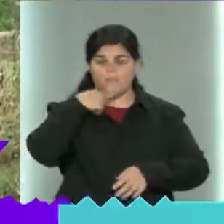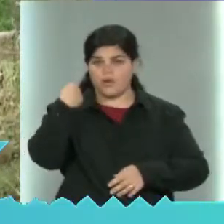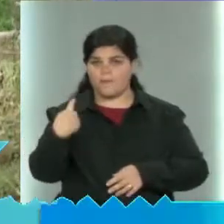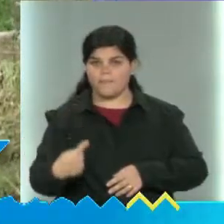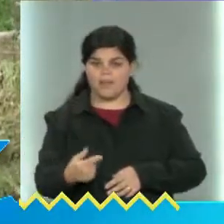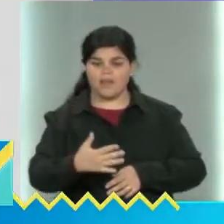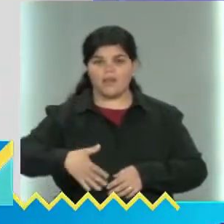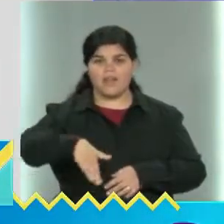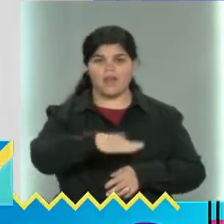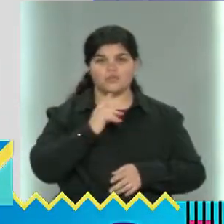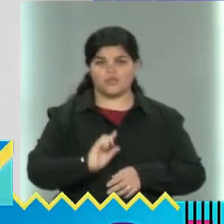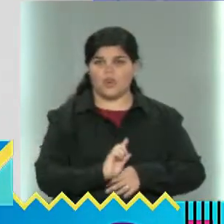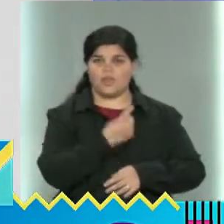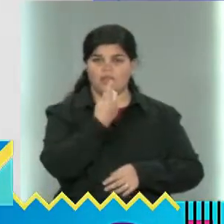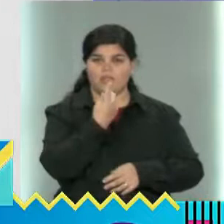en la soledad.